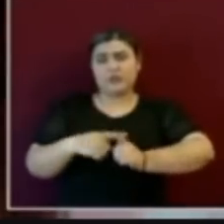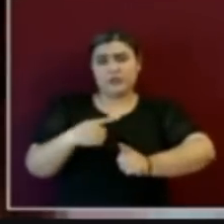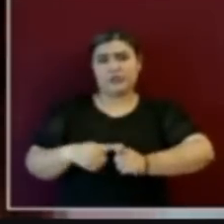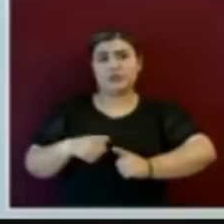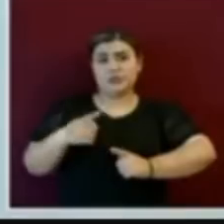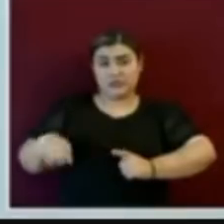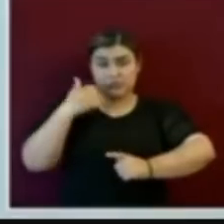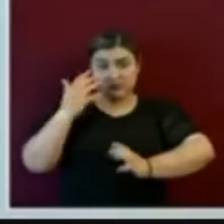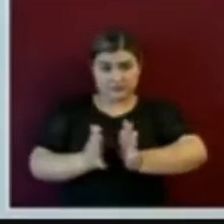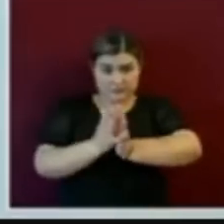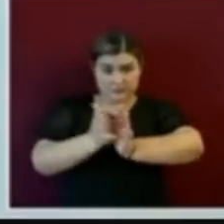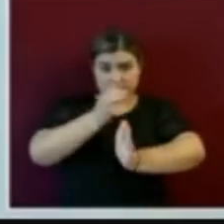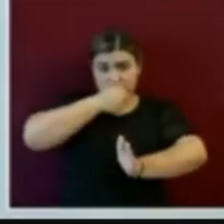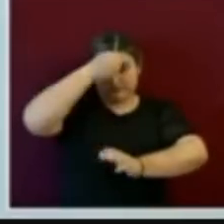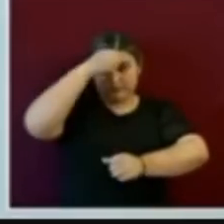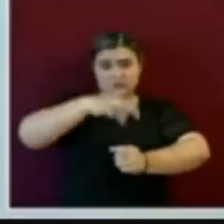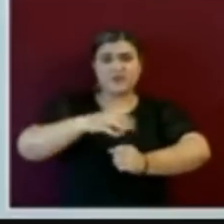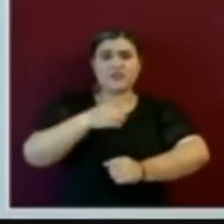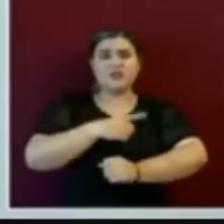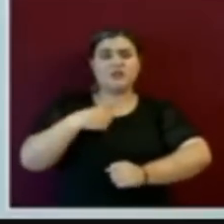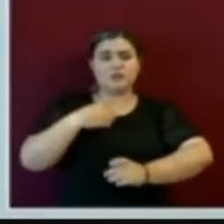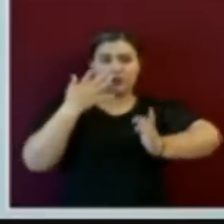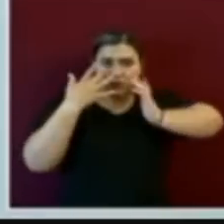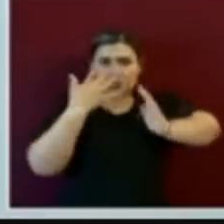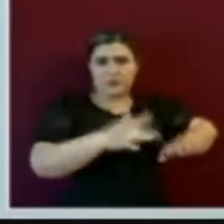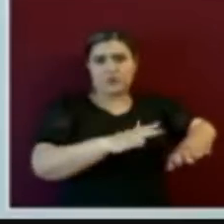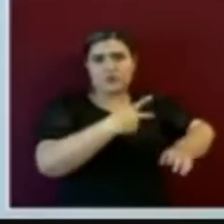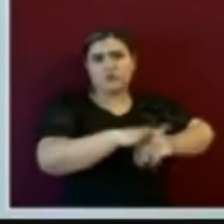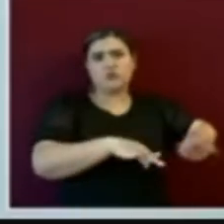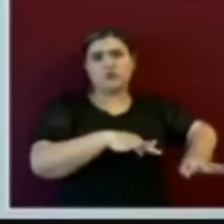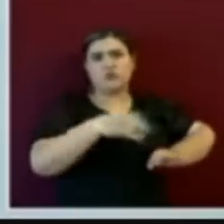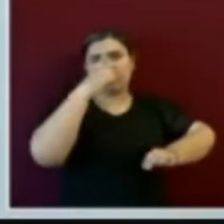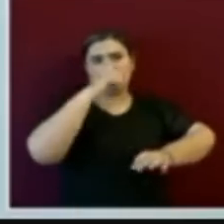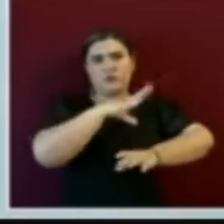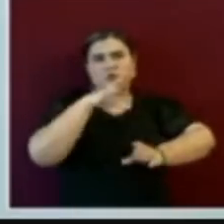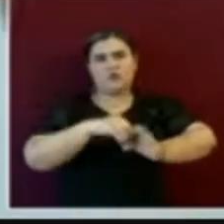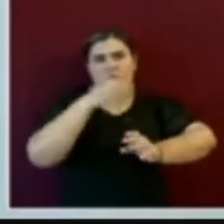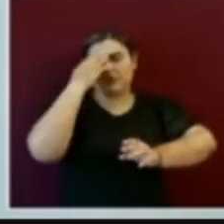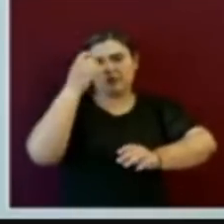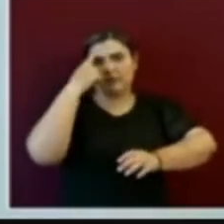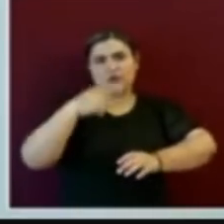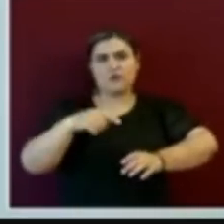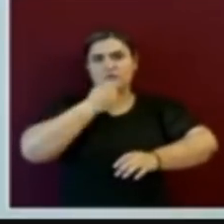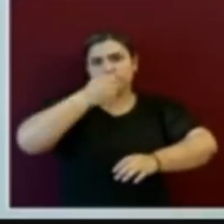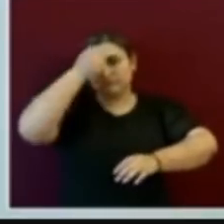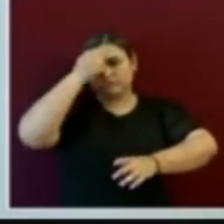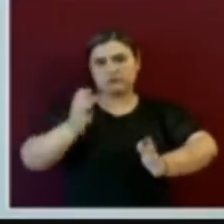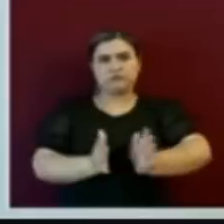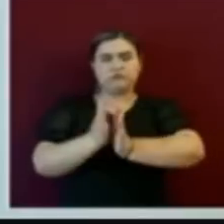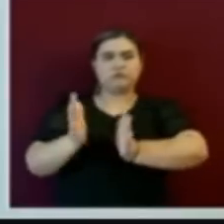quien aspire, renuncie para que se dedique de tiempo completo a sus actividades